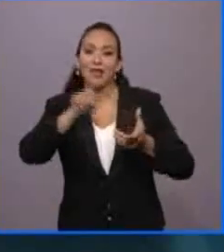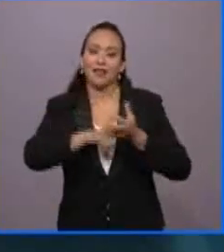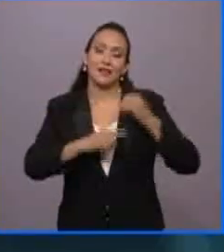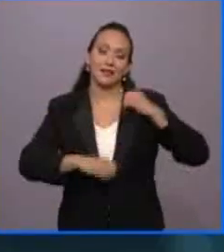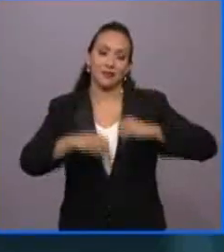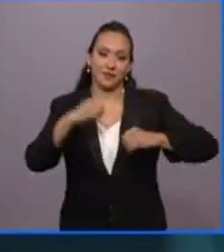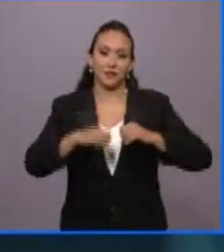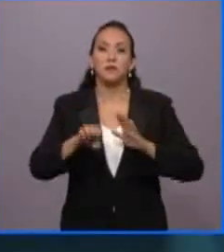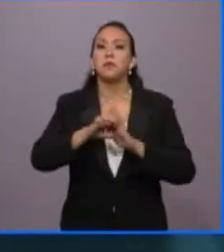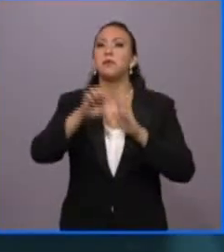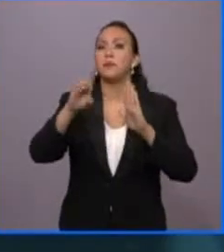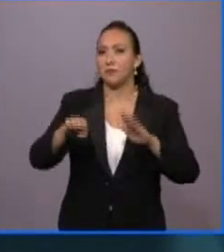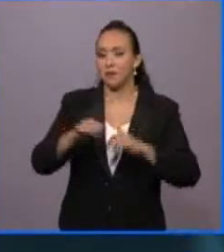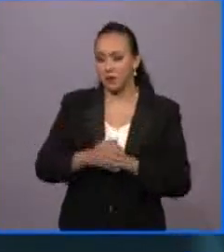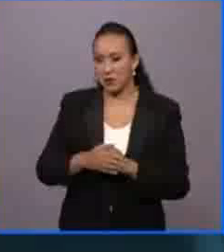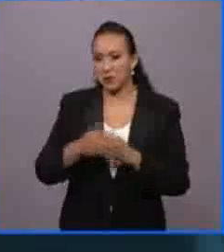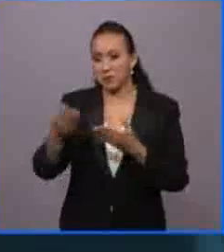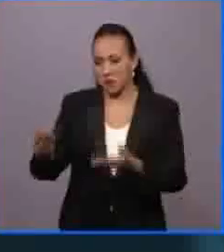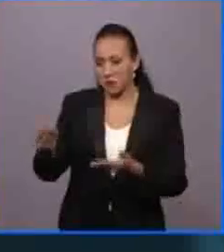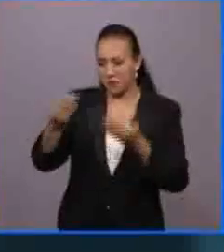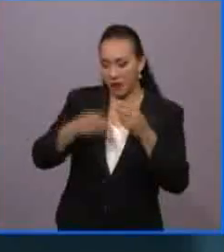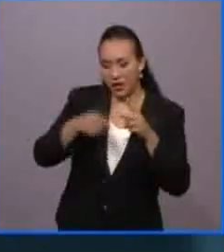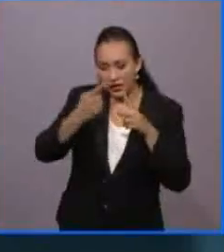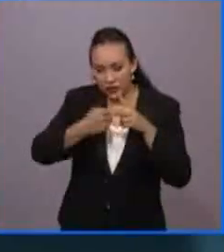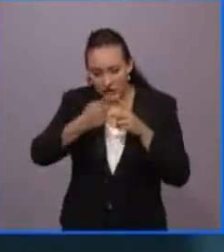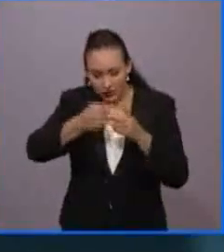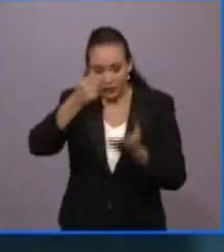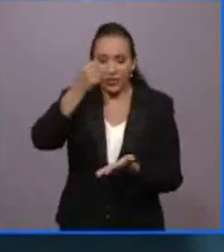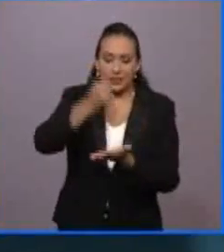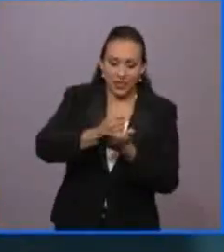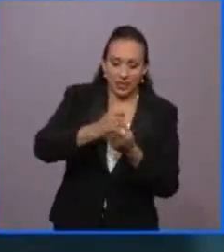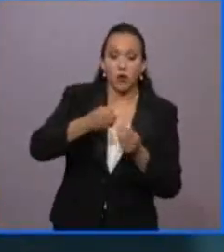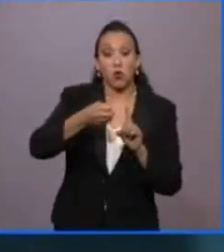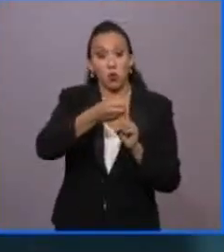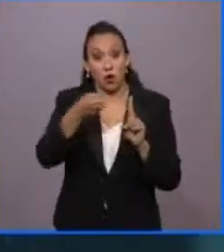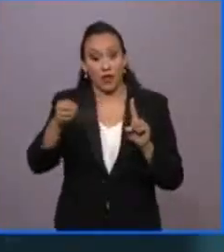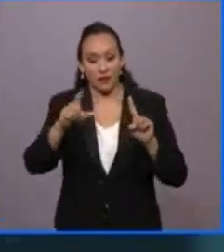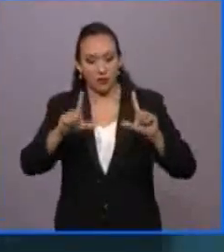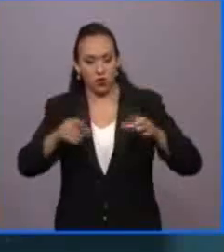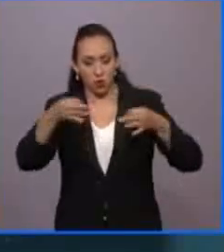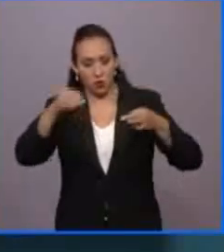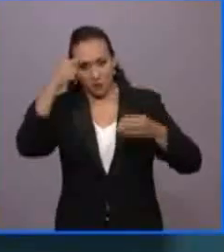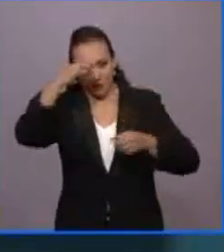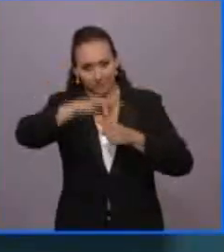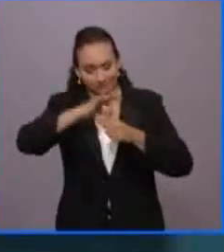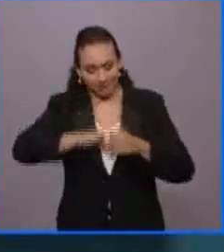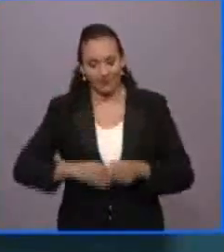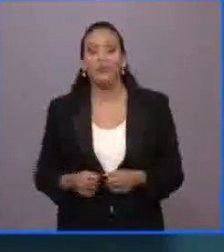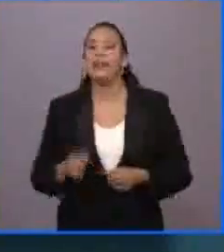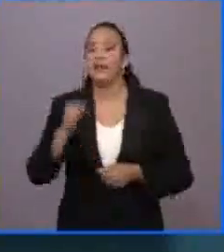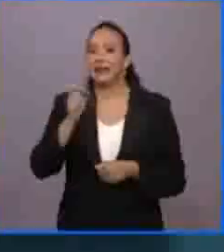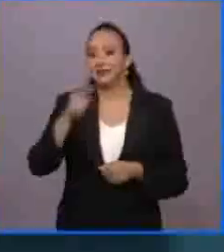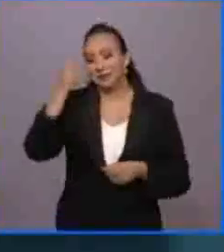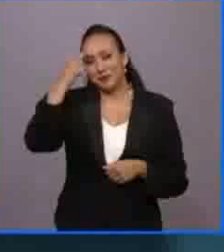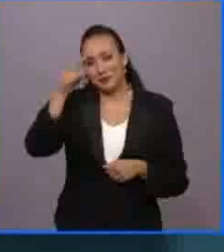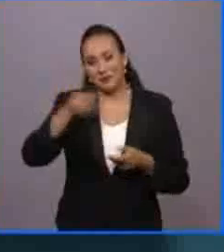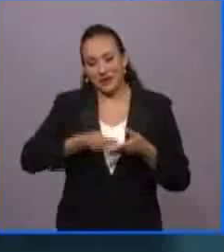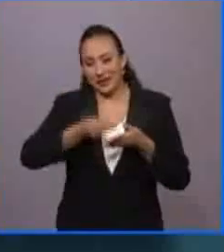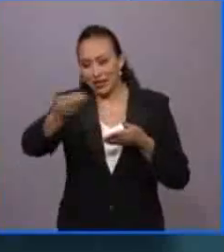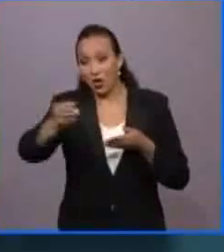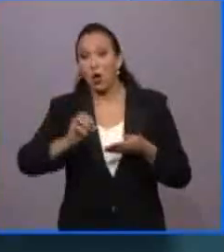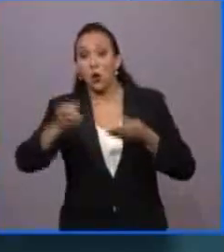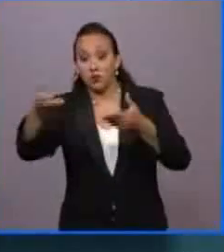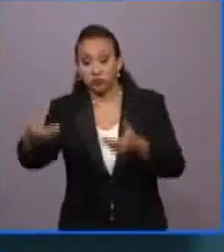Judicial, tales como la recepción, conteo, sellado y organización de las boletas electorales, así como la integración y entrega